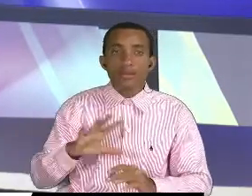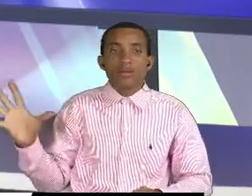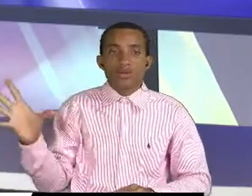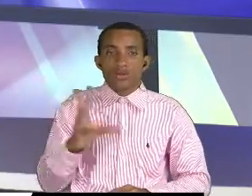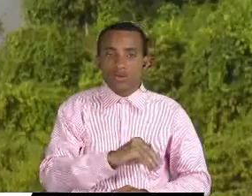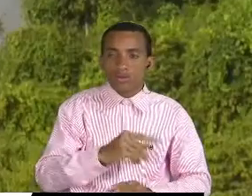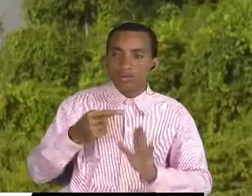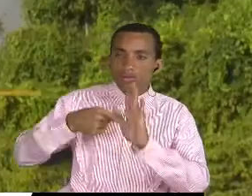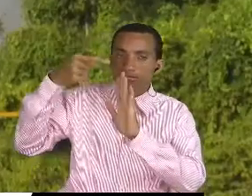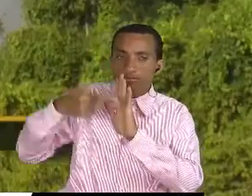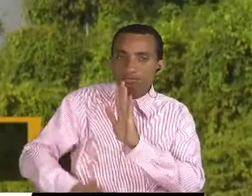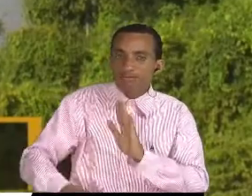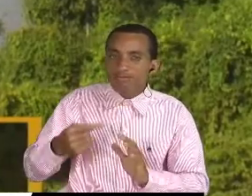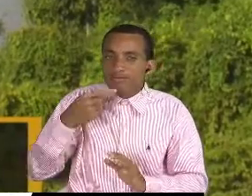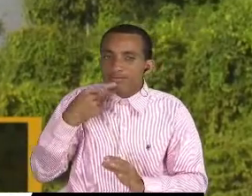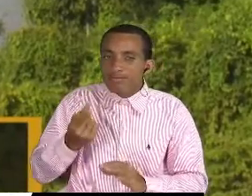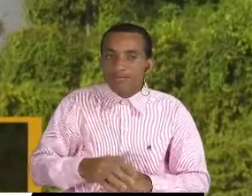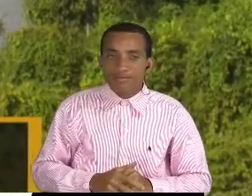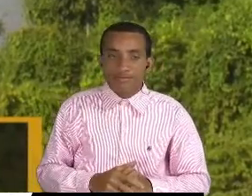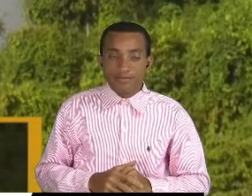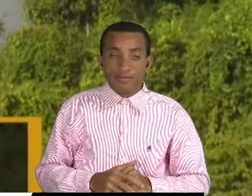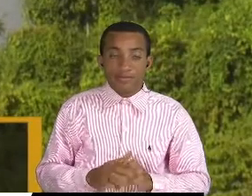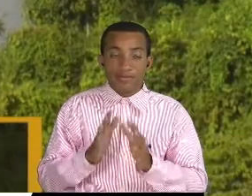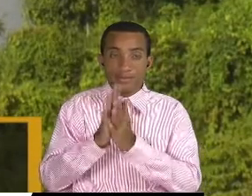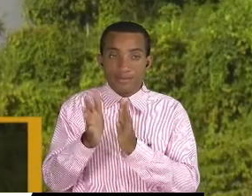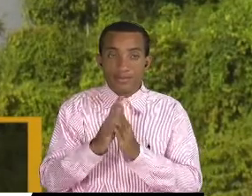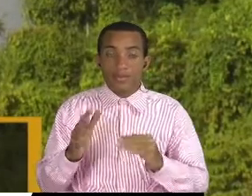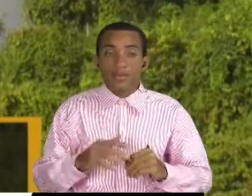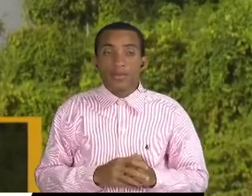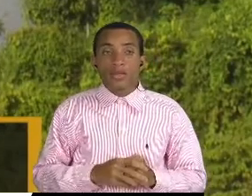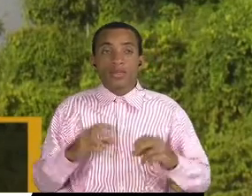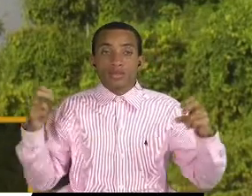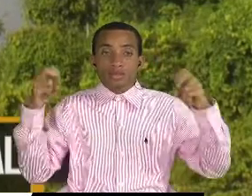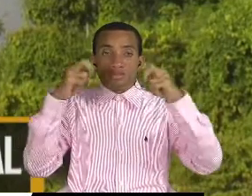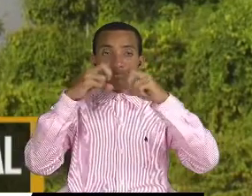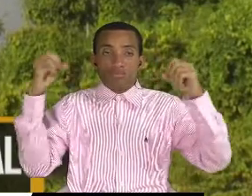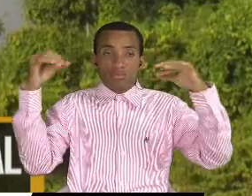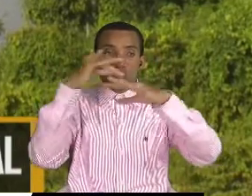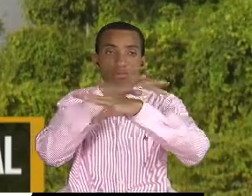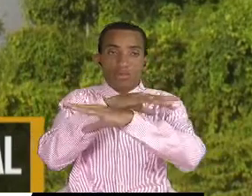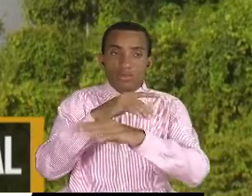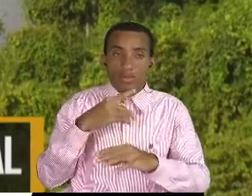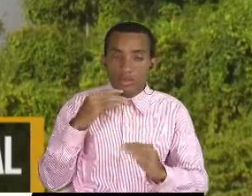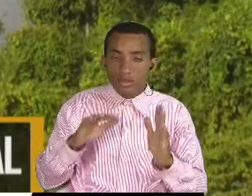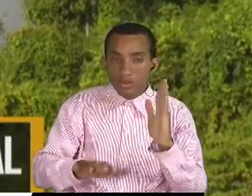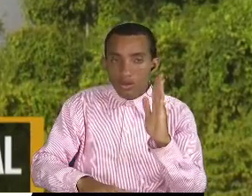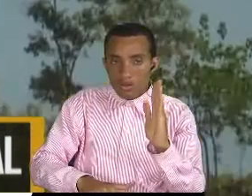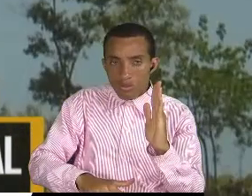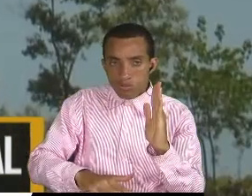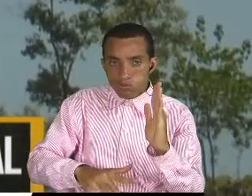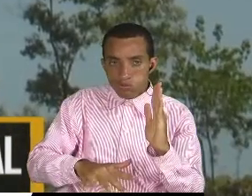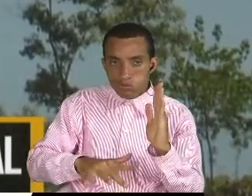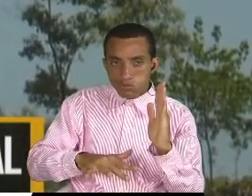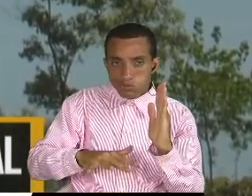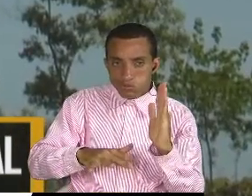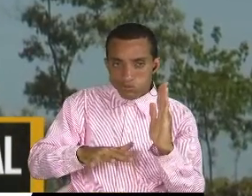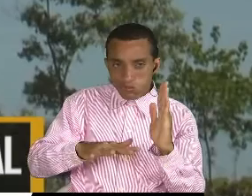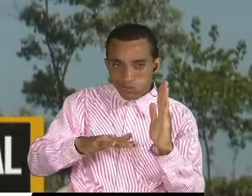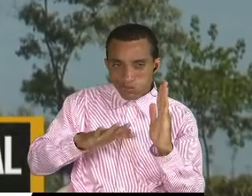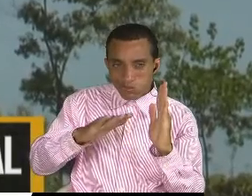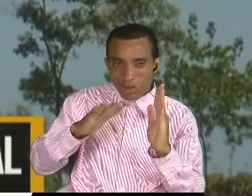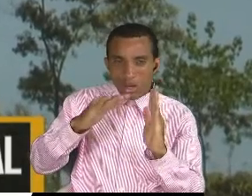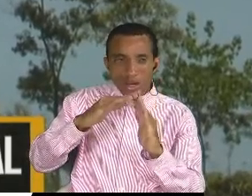pertinentes. El embalse Topocoro en la central hidroeléctrica de Sogamoso está cerca de copar su capacidad de almacenamiento. De acuerdo con el director de